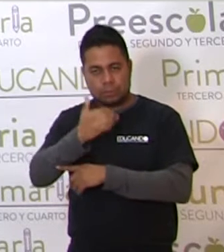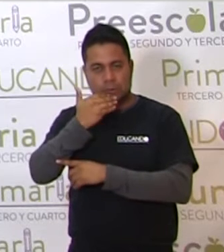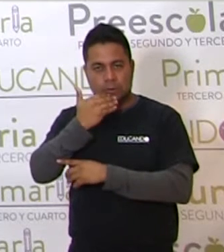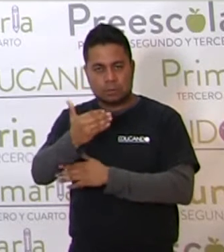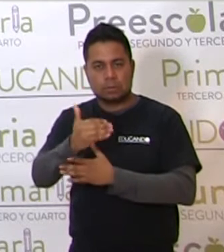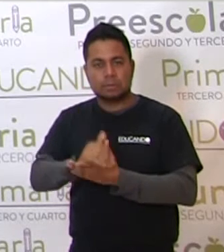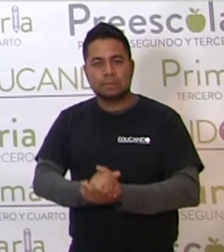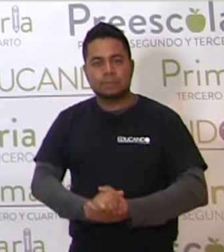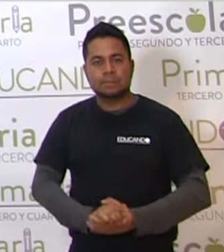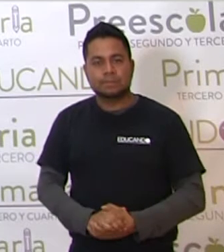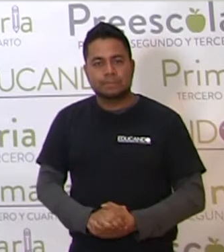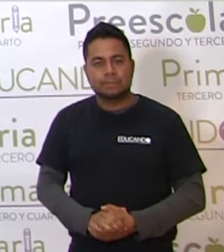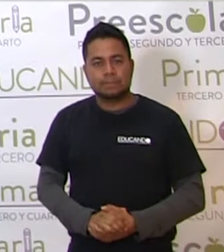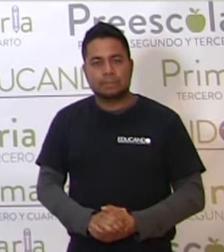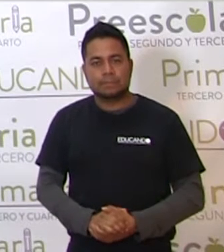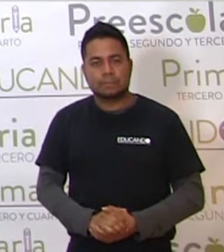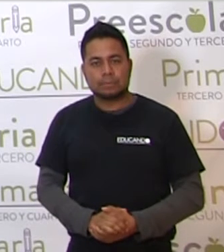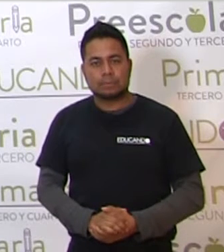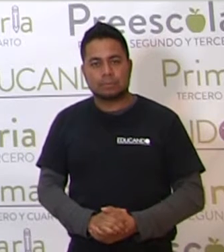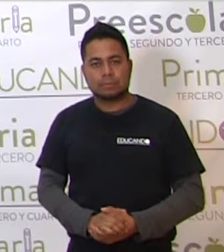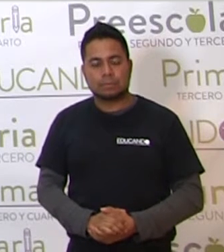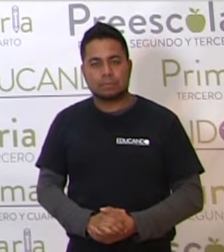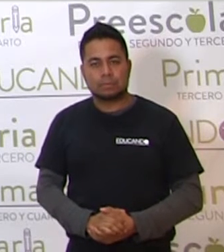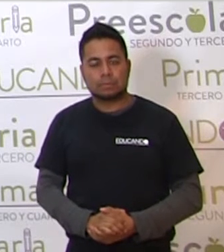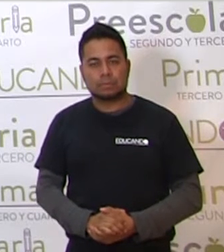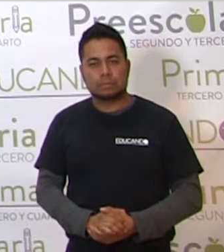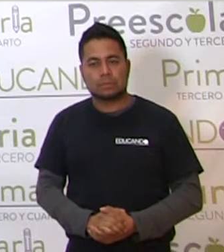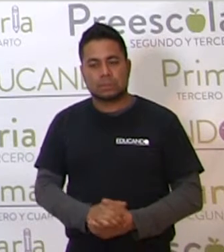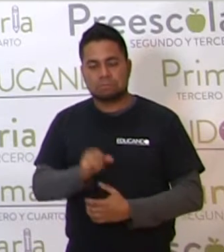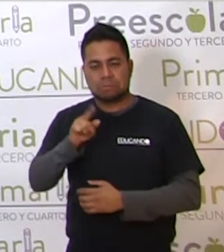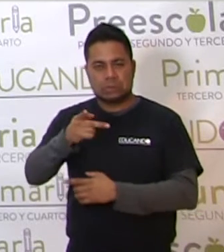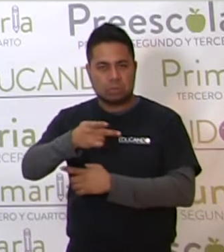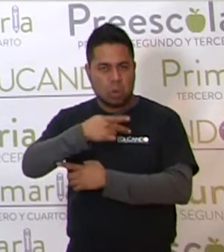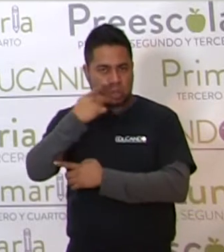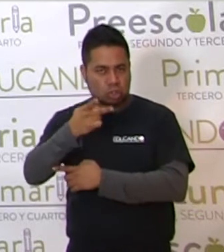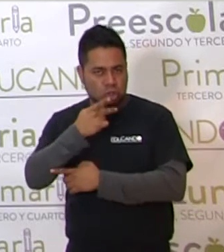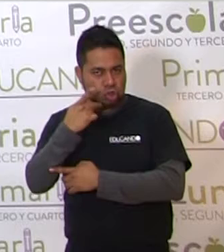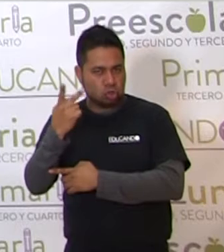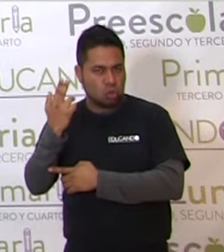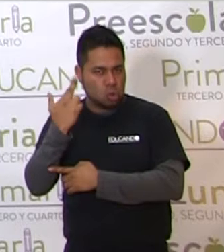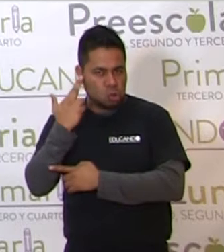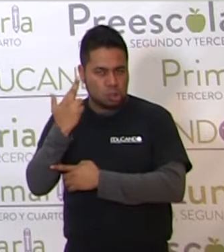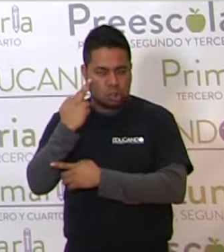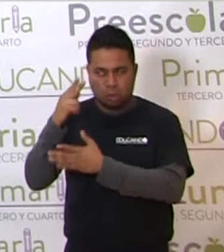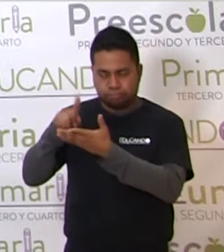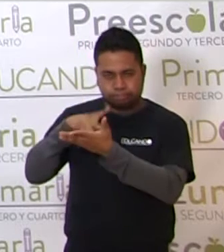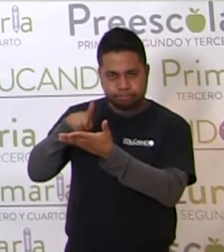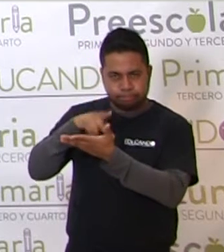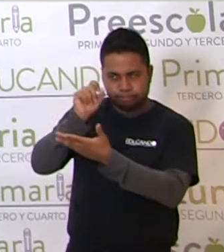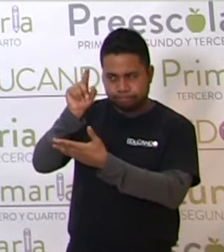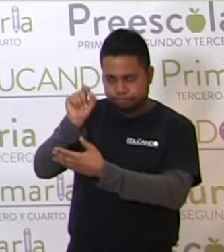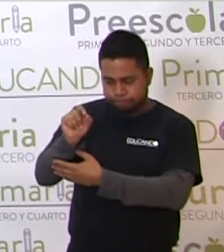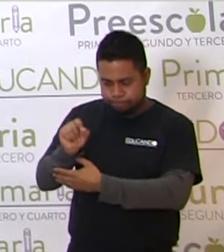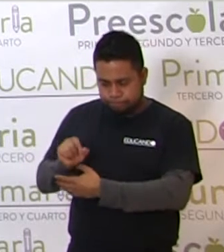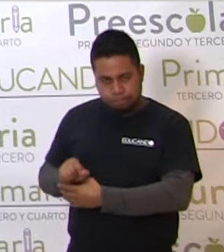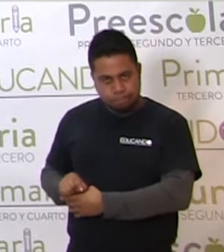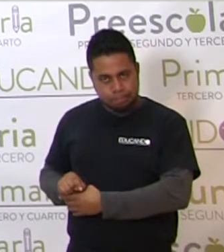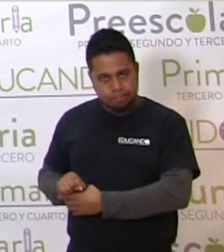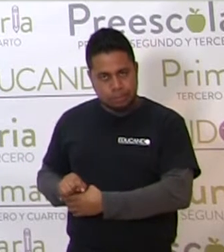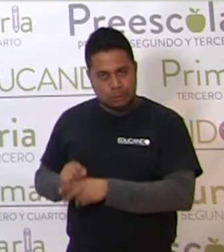de una serie de sonidos de sonidos